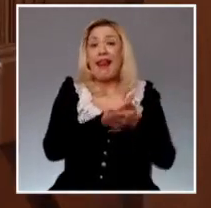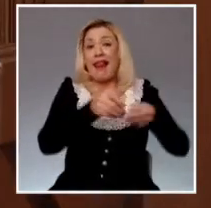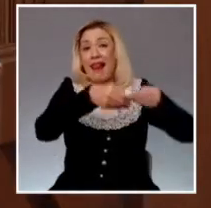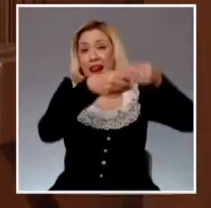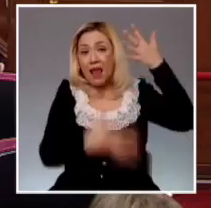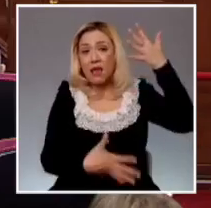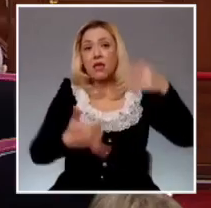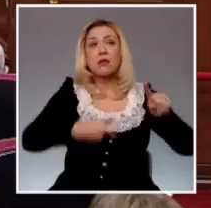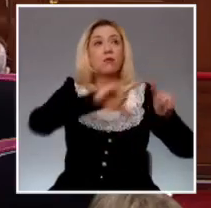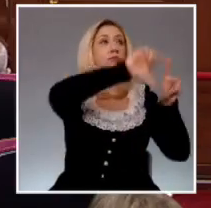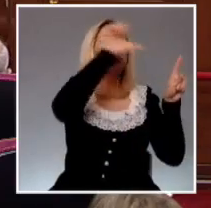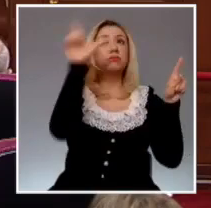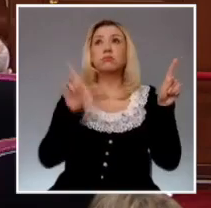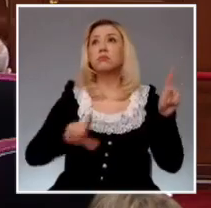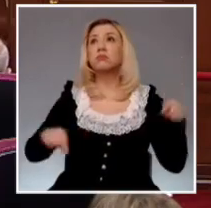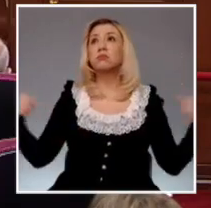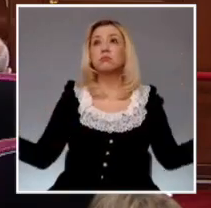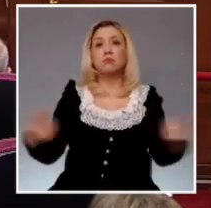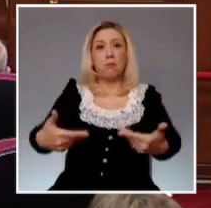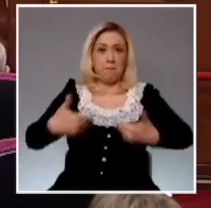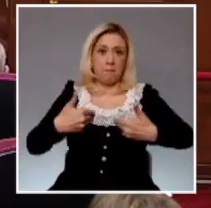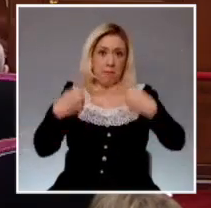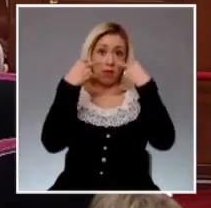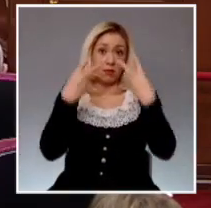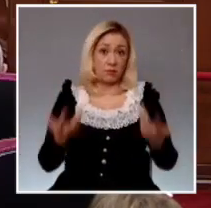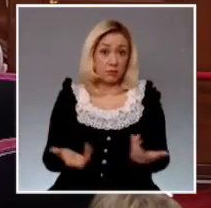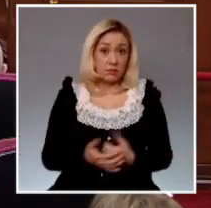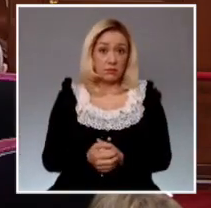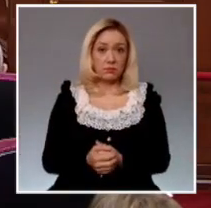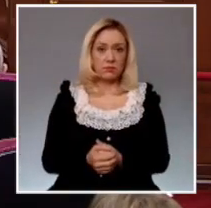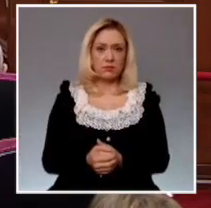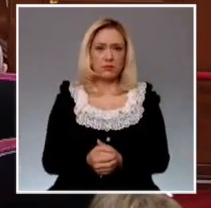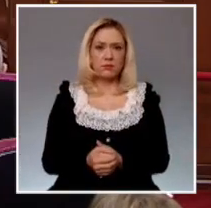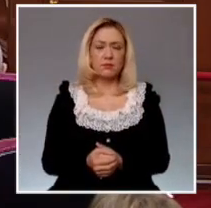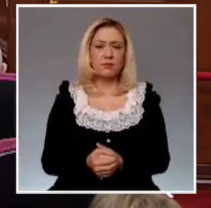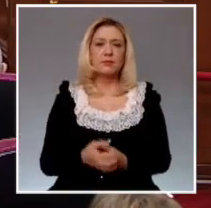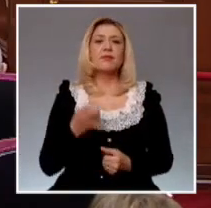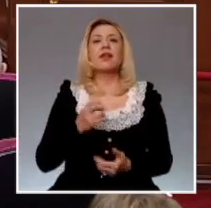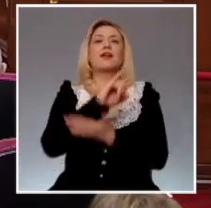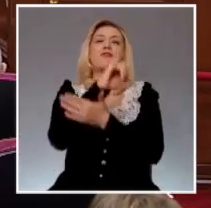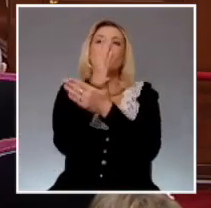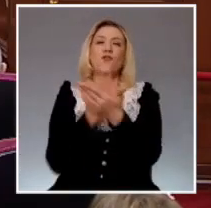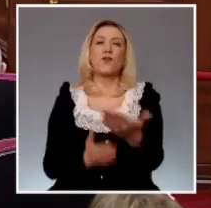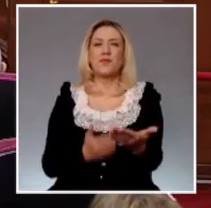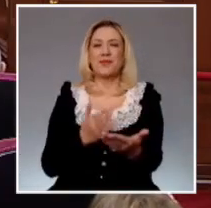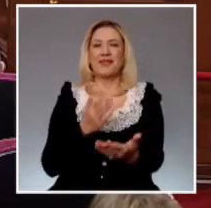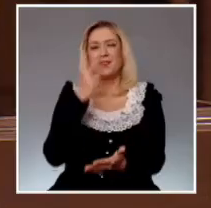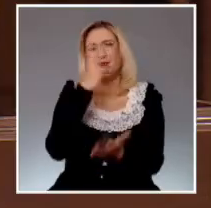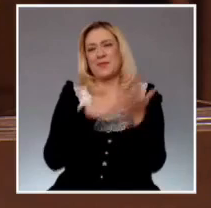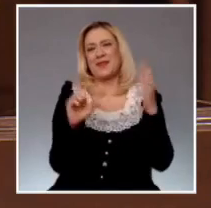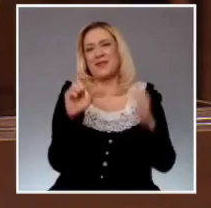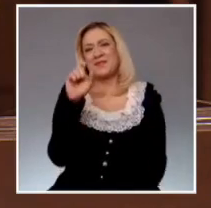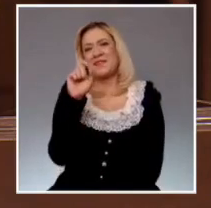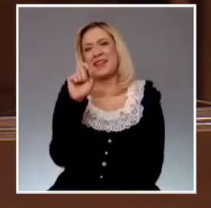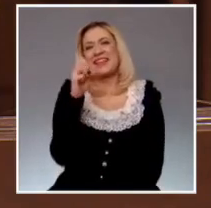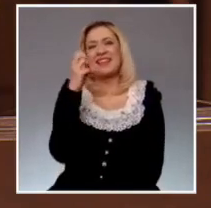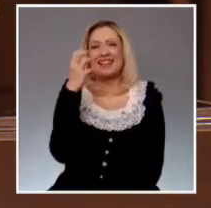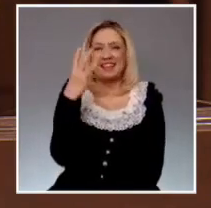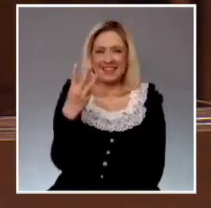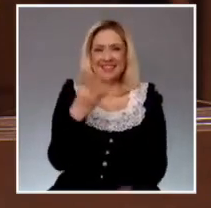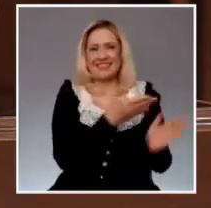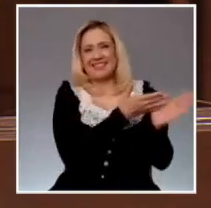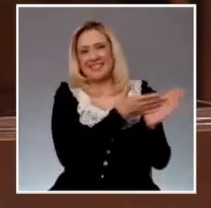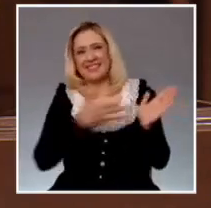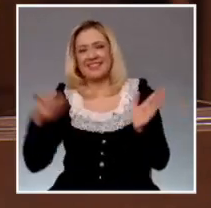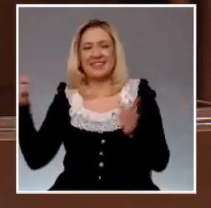lo demandan. En sesión solemne, al rendir el informe de labores 2023 de la segunda sala, el ministro Pérez Dayán